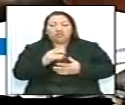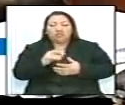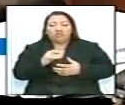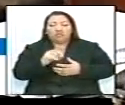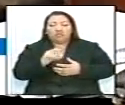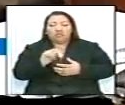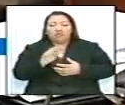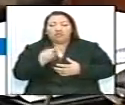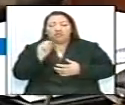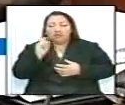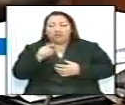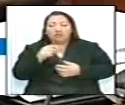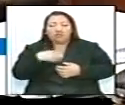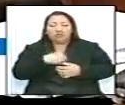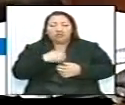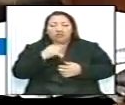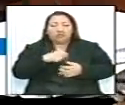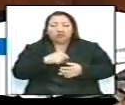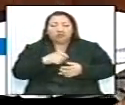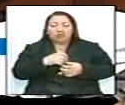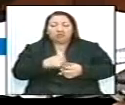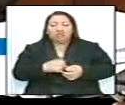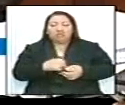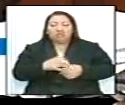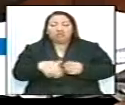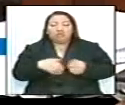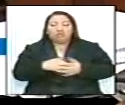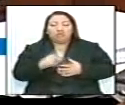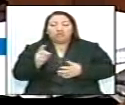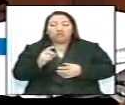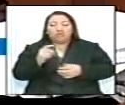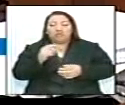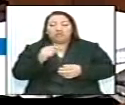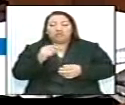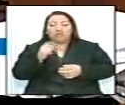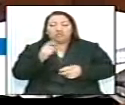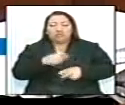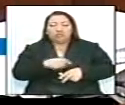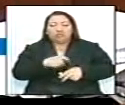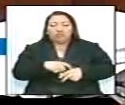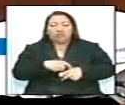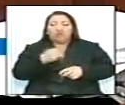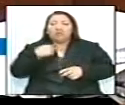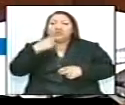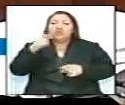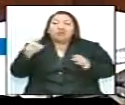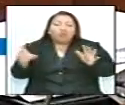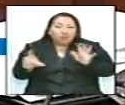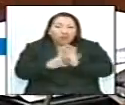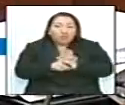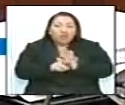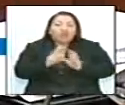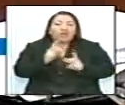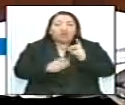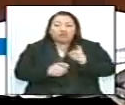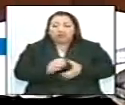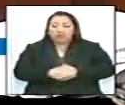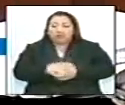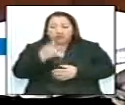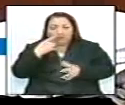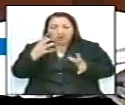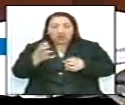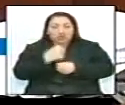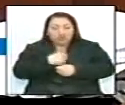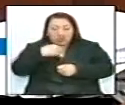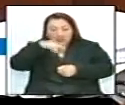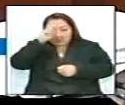Eso necesitamos, señor. No necesitamos plazos. Necesitamos la voluntad de la gente para rescatar